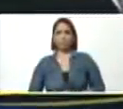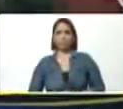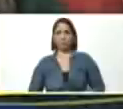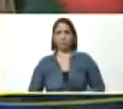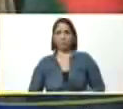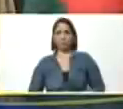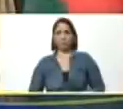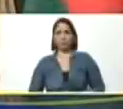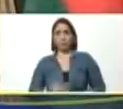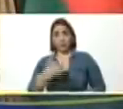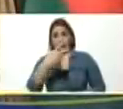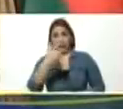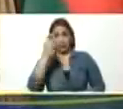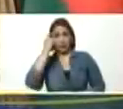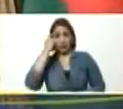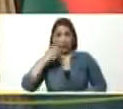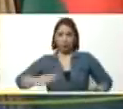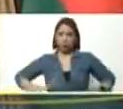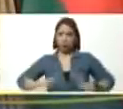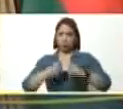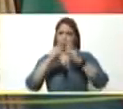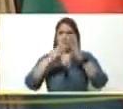En estos tres días de reencuentro,